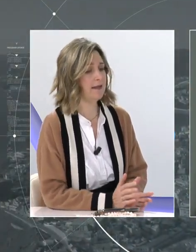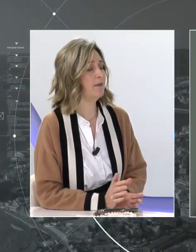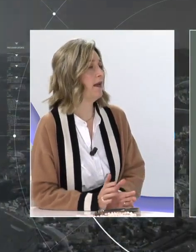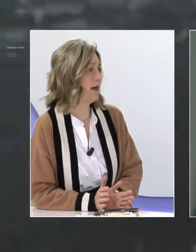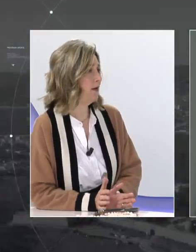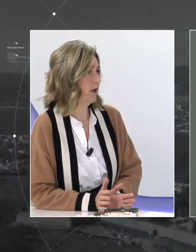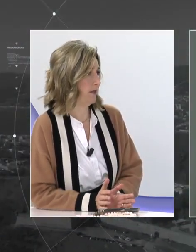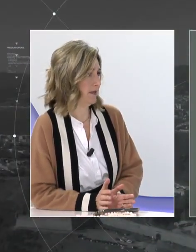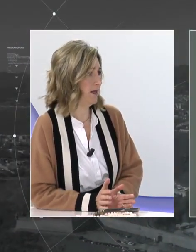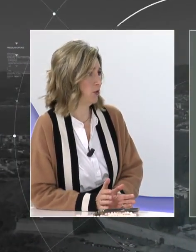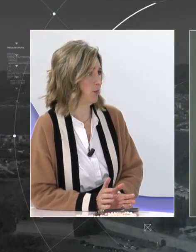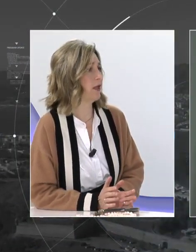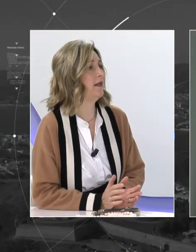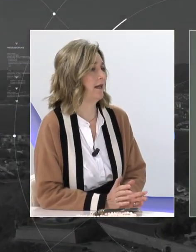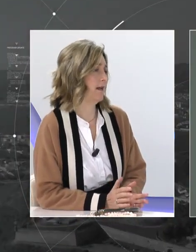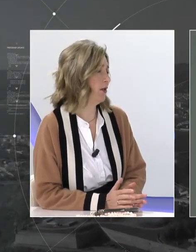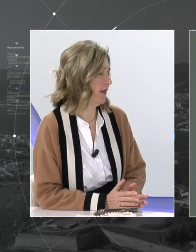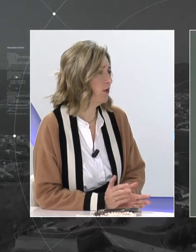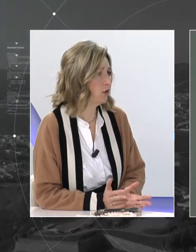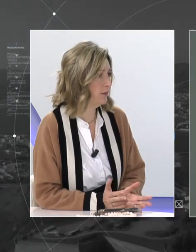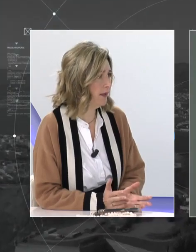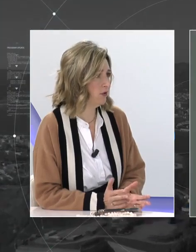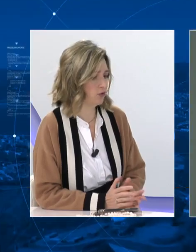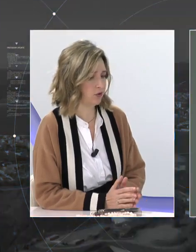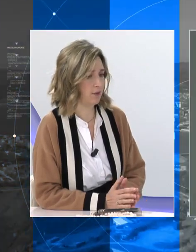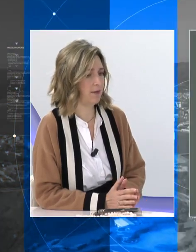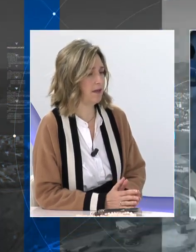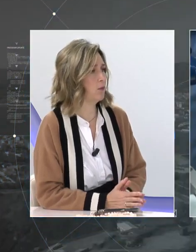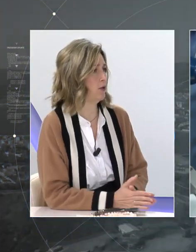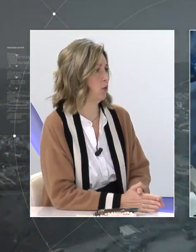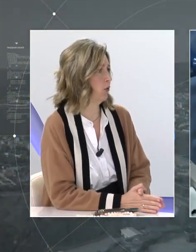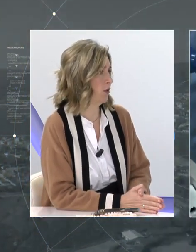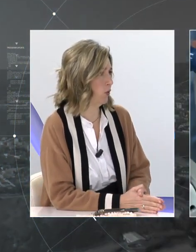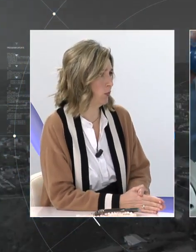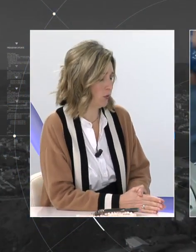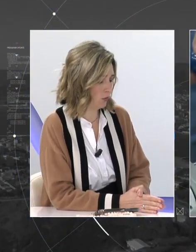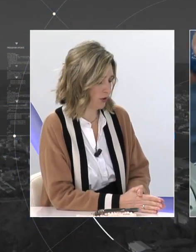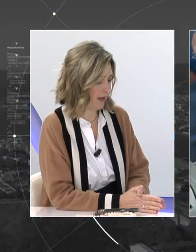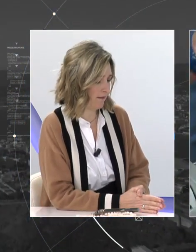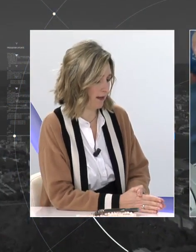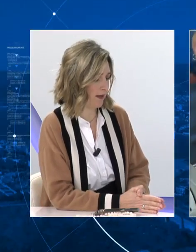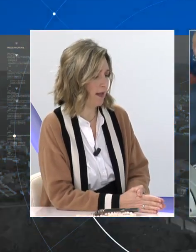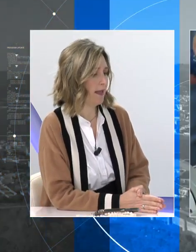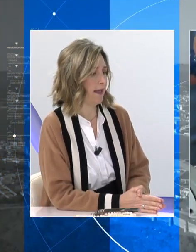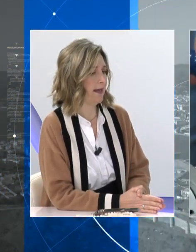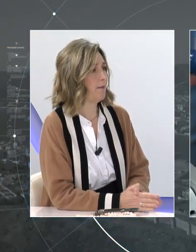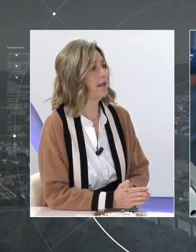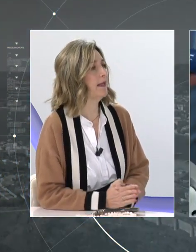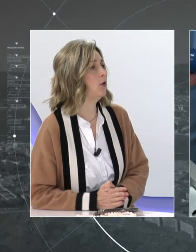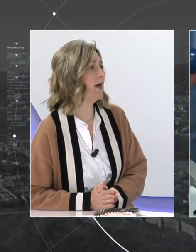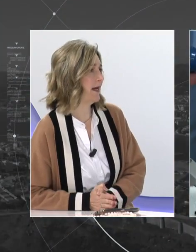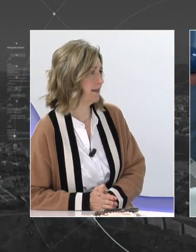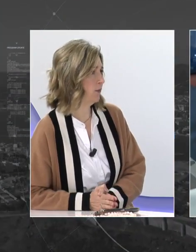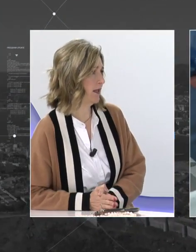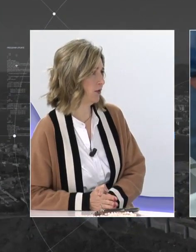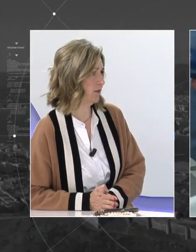y también la paga los empresarios porque en la mayoría de los convenios normalmente cuando cuando uno se da de baja en la parte que